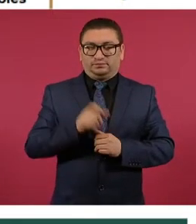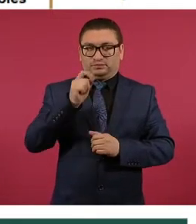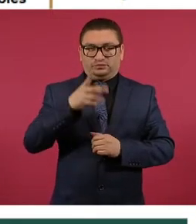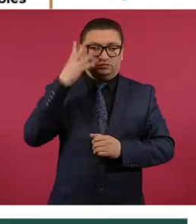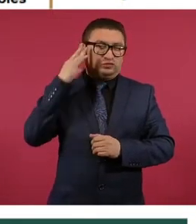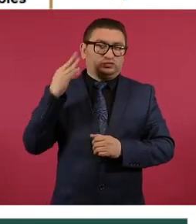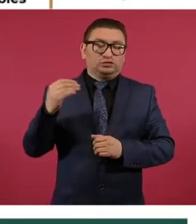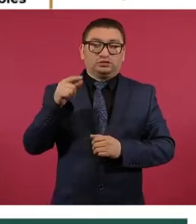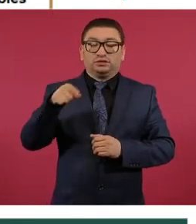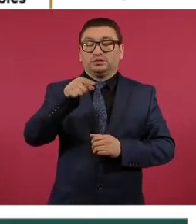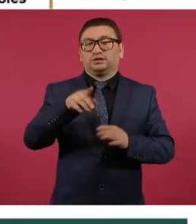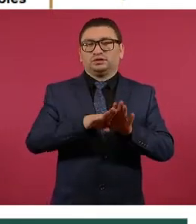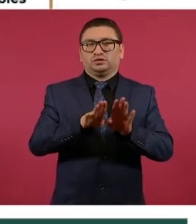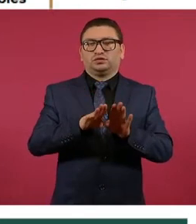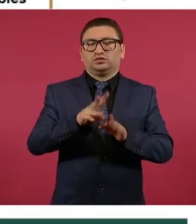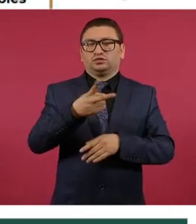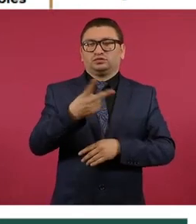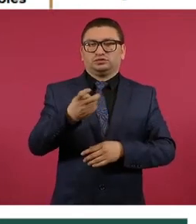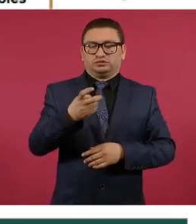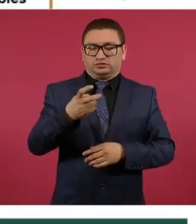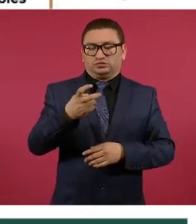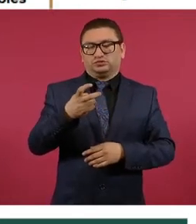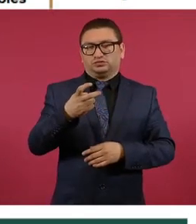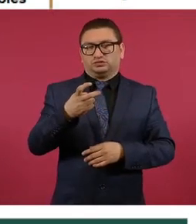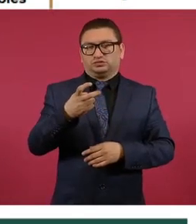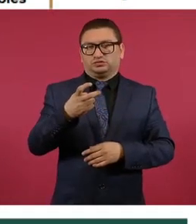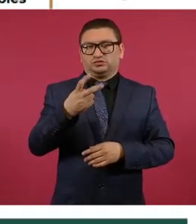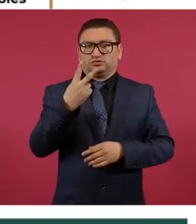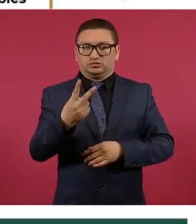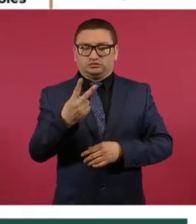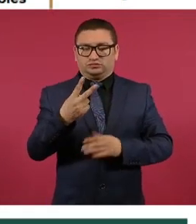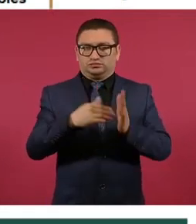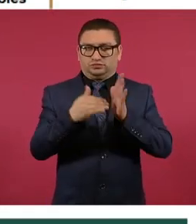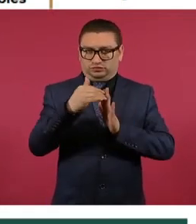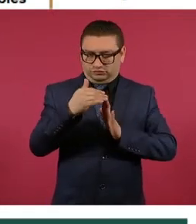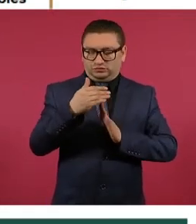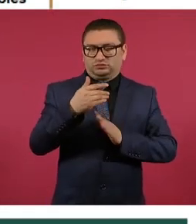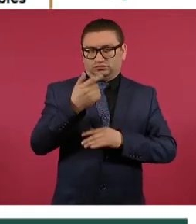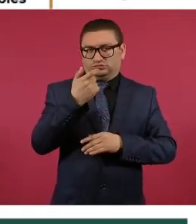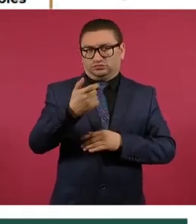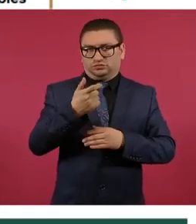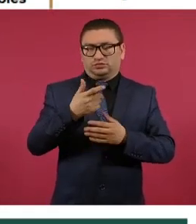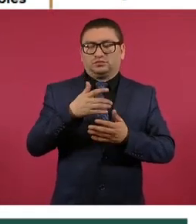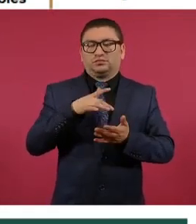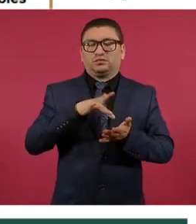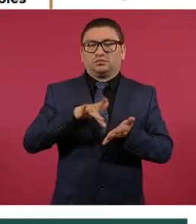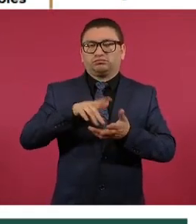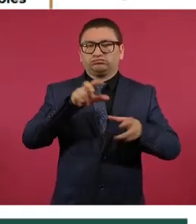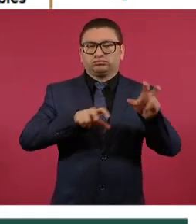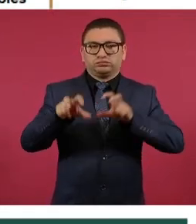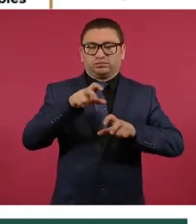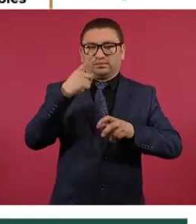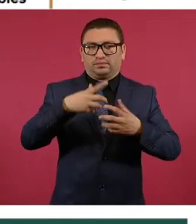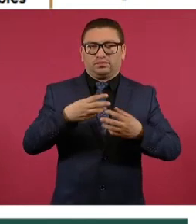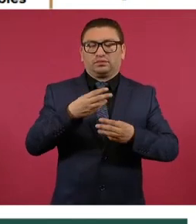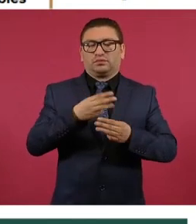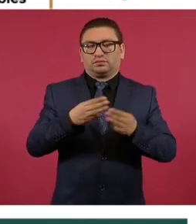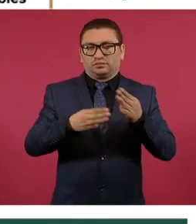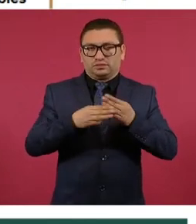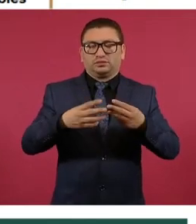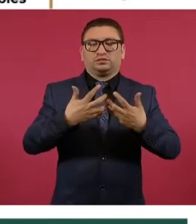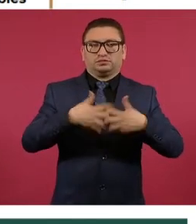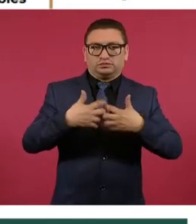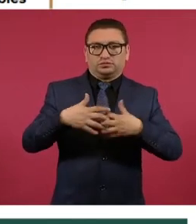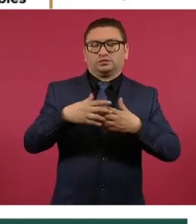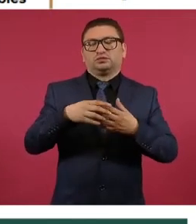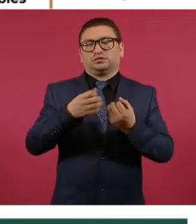Colima se han invertido 20 202 millones de pesos en equipo para hospitales Ims